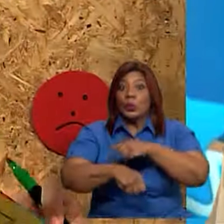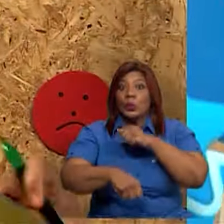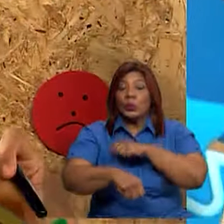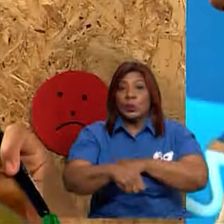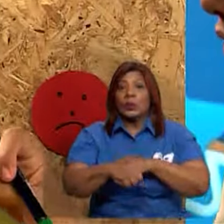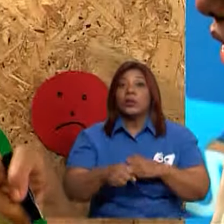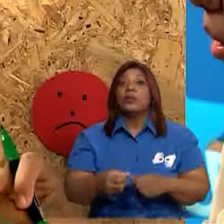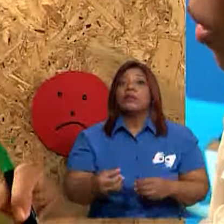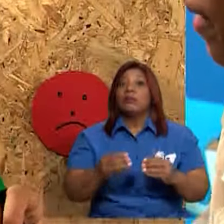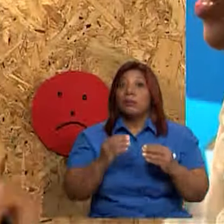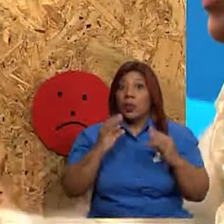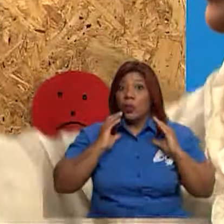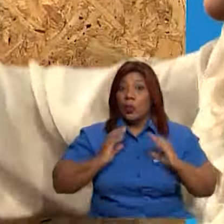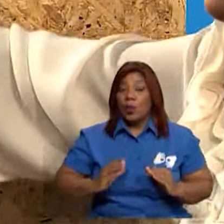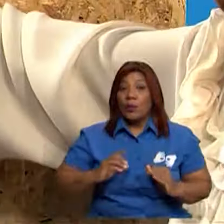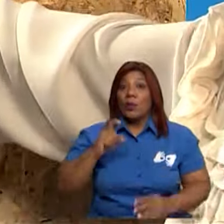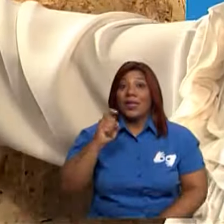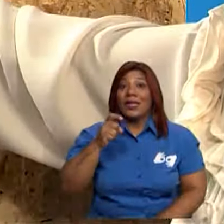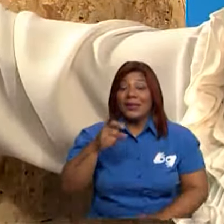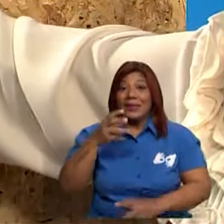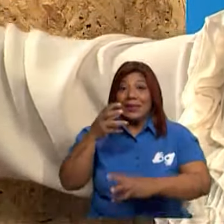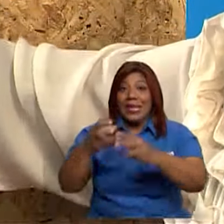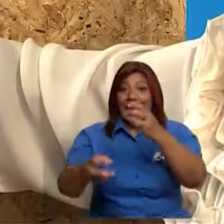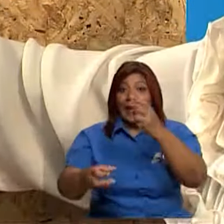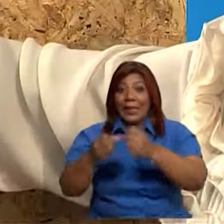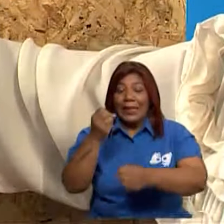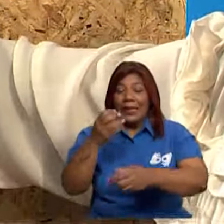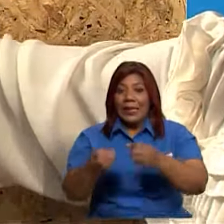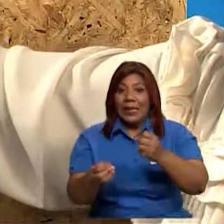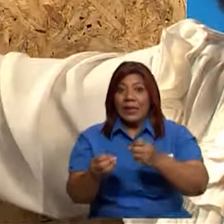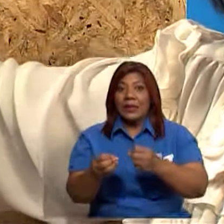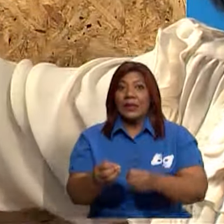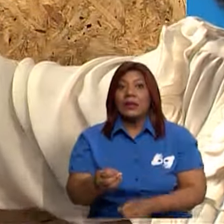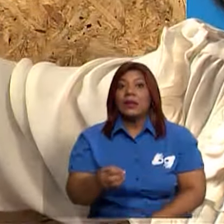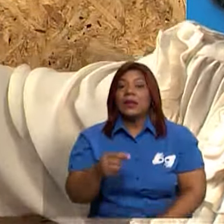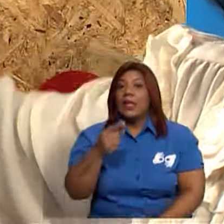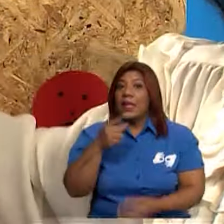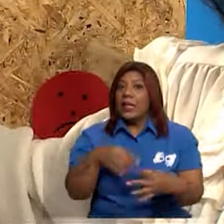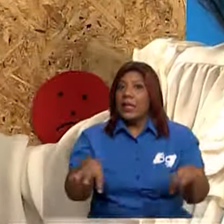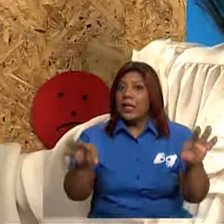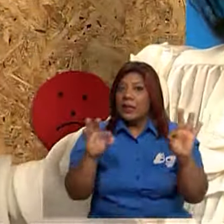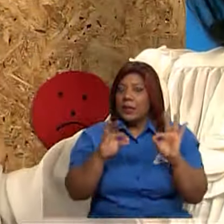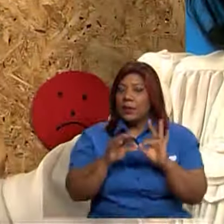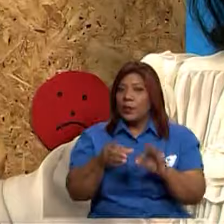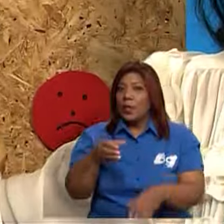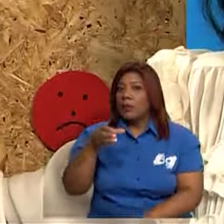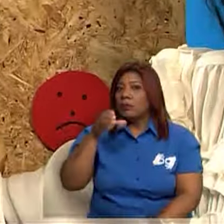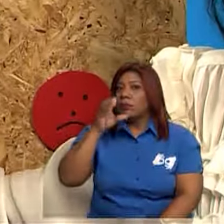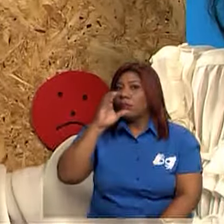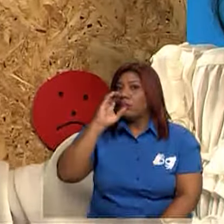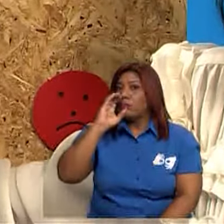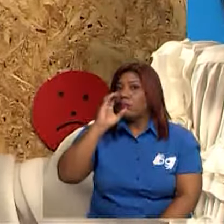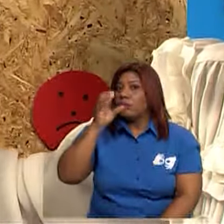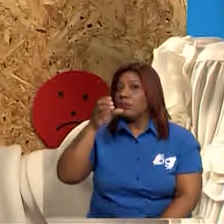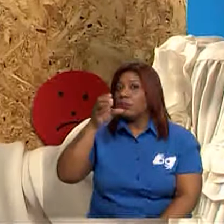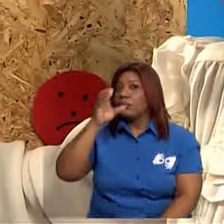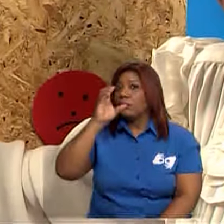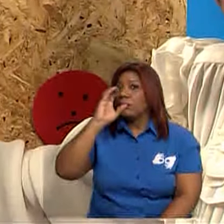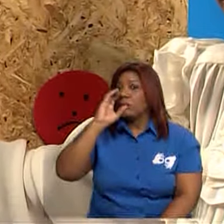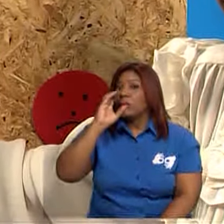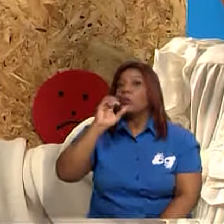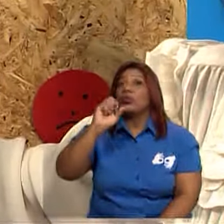exactamente. Entonces, vamos a ver, es importante tomar 8 vasos de agua. ¿Es importante